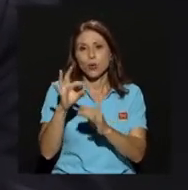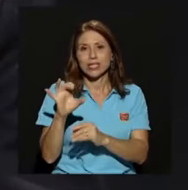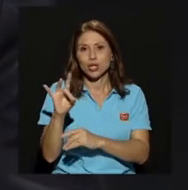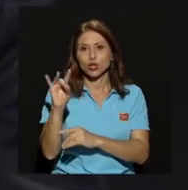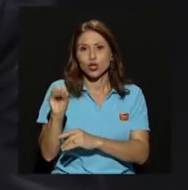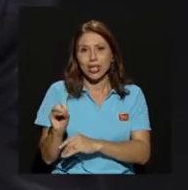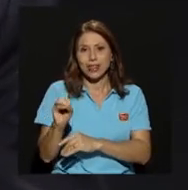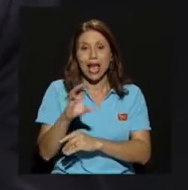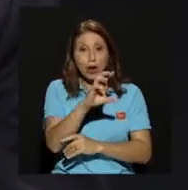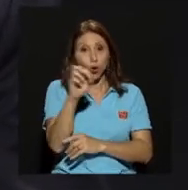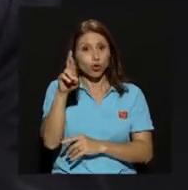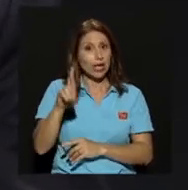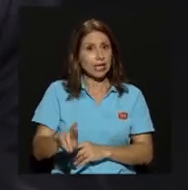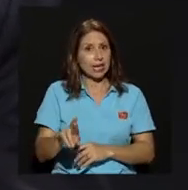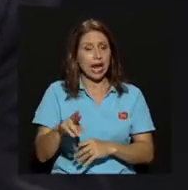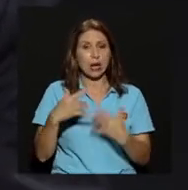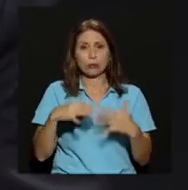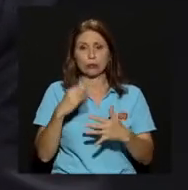grande